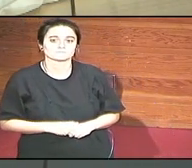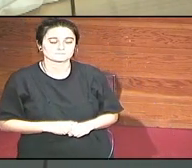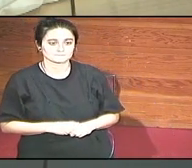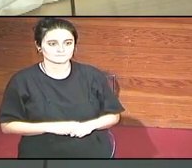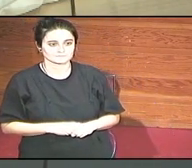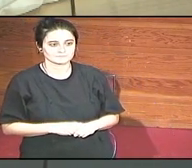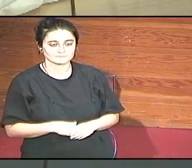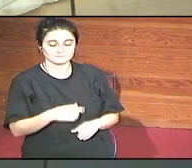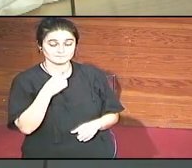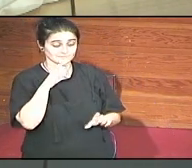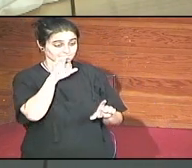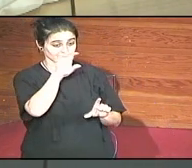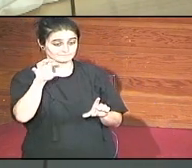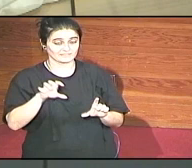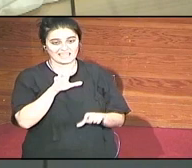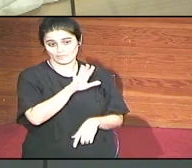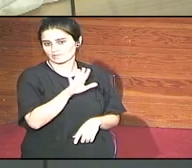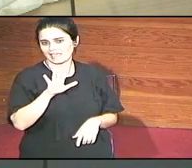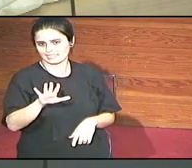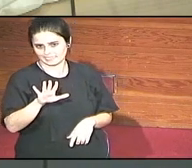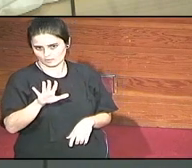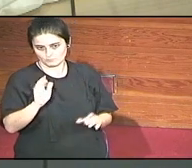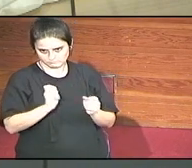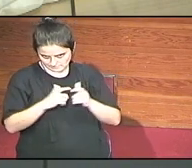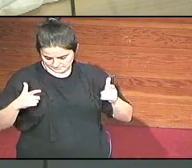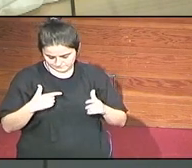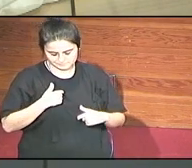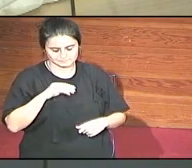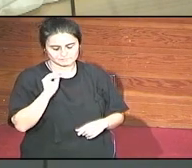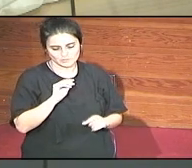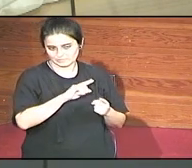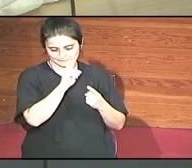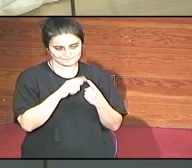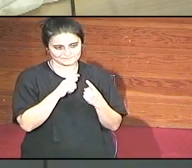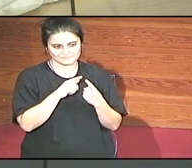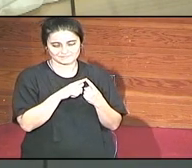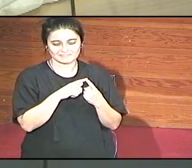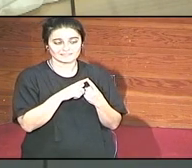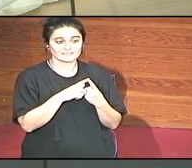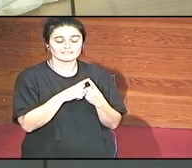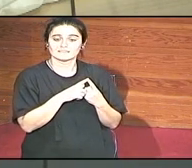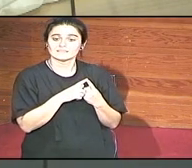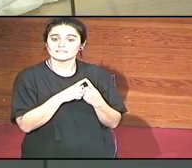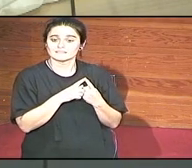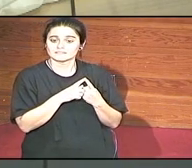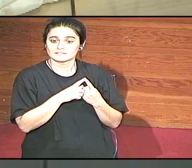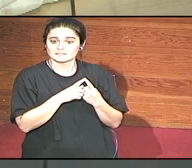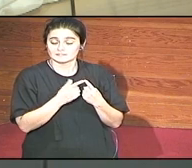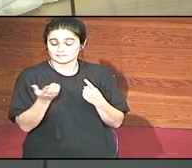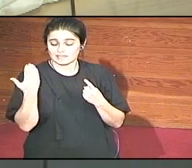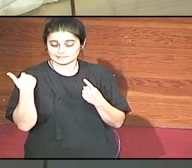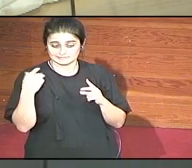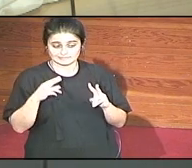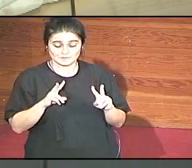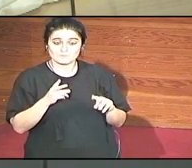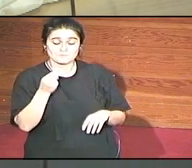55 estados pero hay más no me primera planta va a ser si hay una evolución en lo que era uno de los grandes miedos en el momento de descolonización que el tribalismo